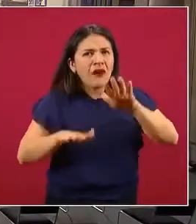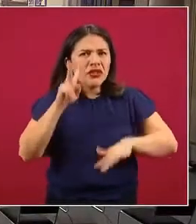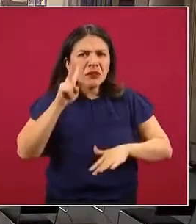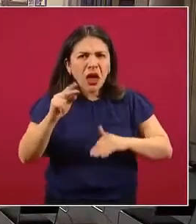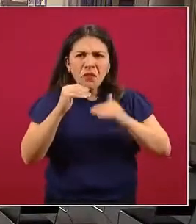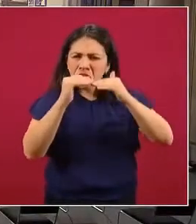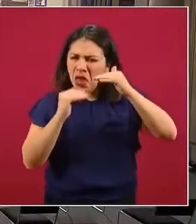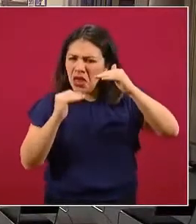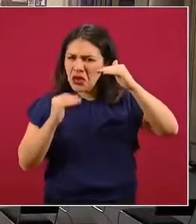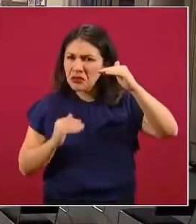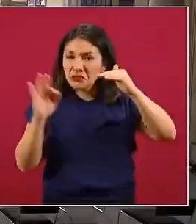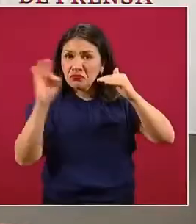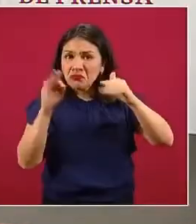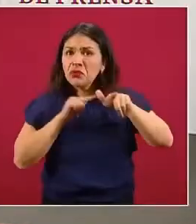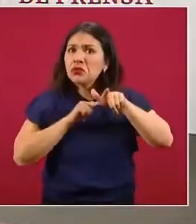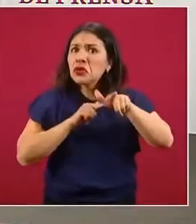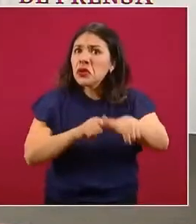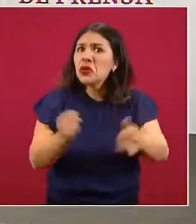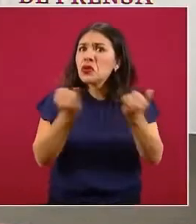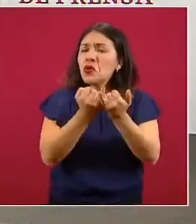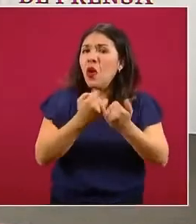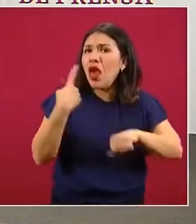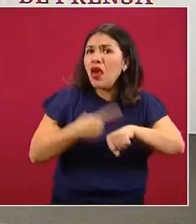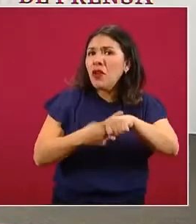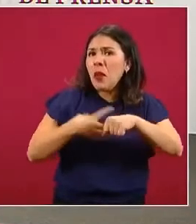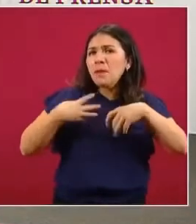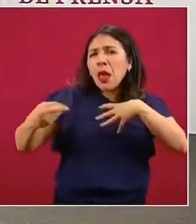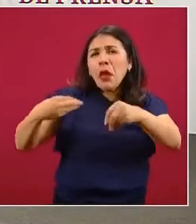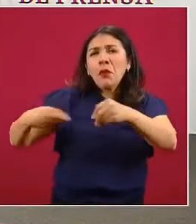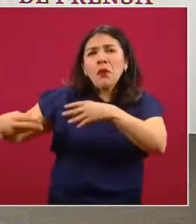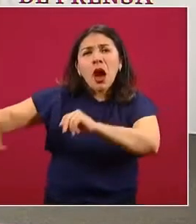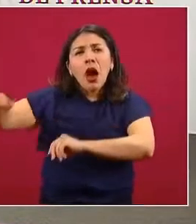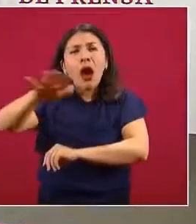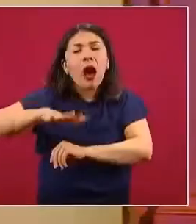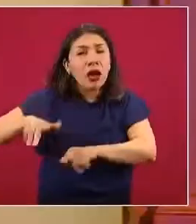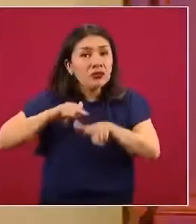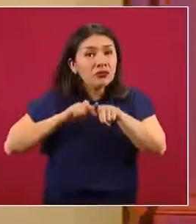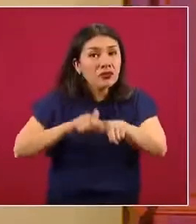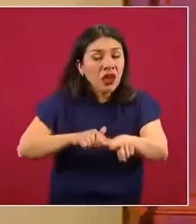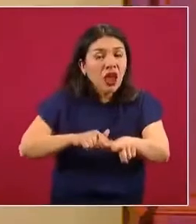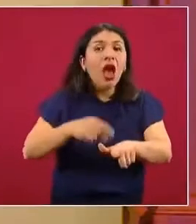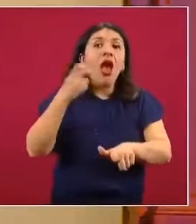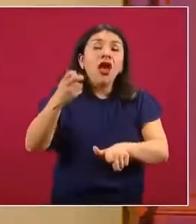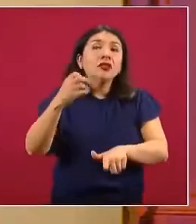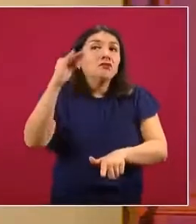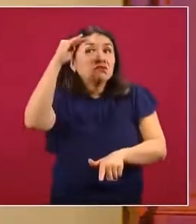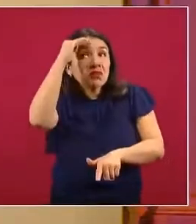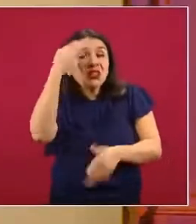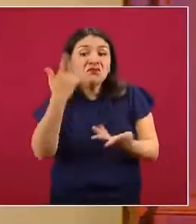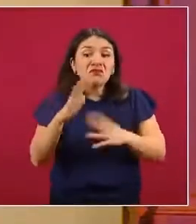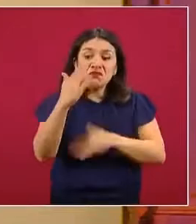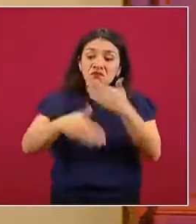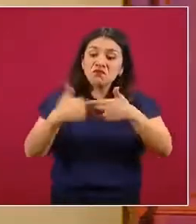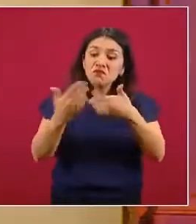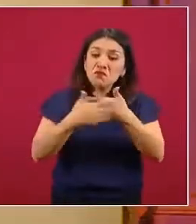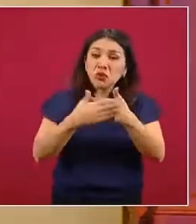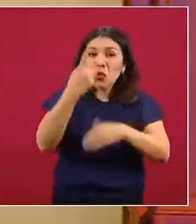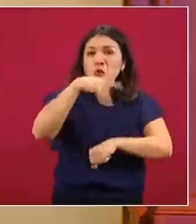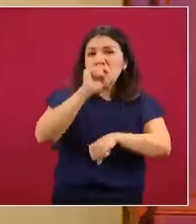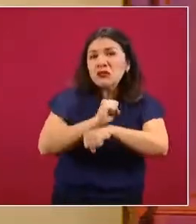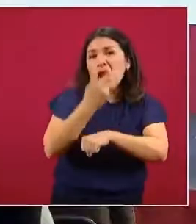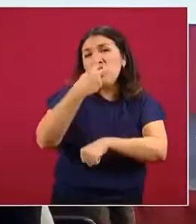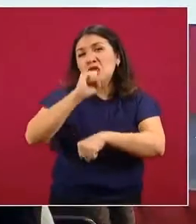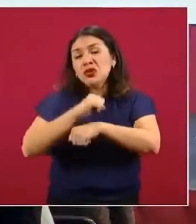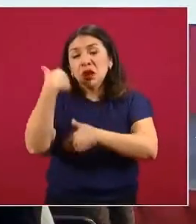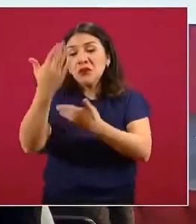se mantienen, en la transmisión de la enfermedad se mantiene, entonces el resultado esperado es que dentro de una semana o 2